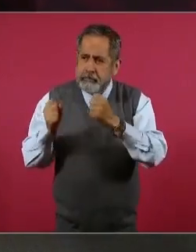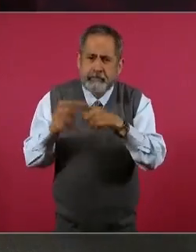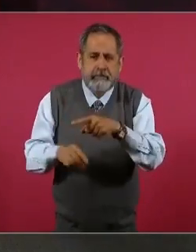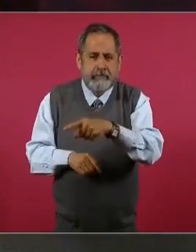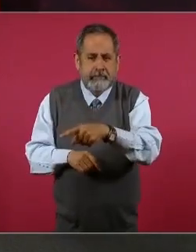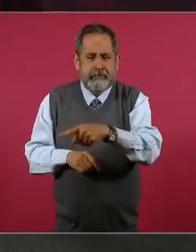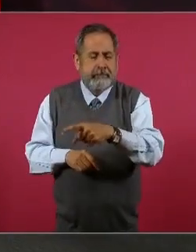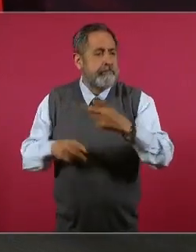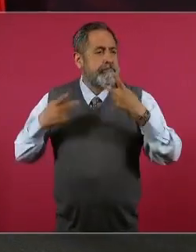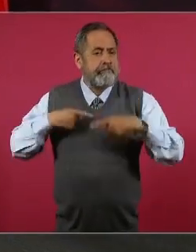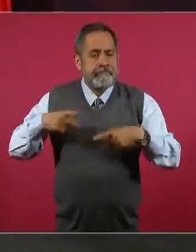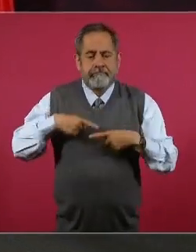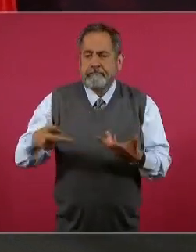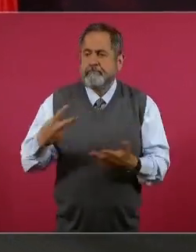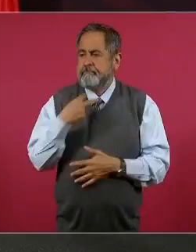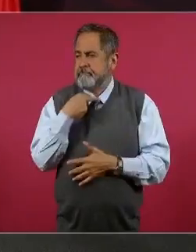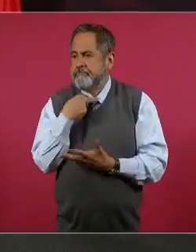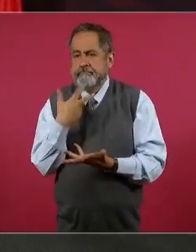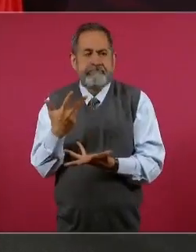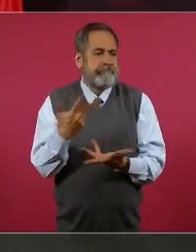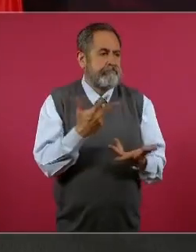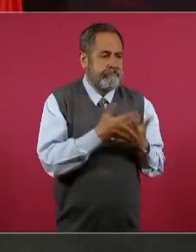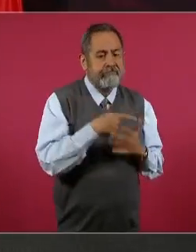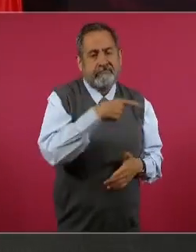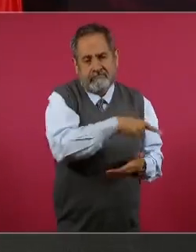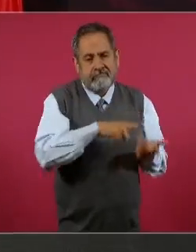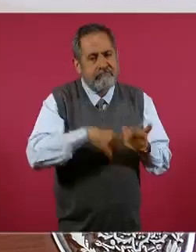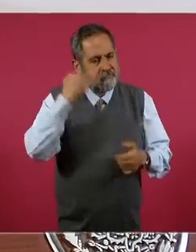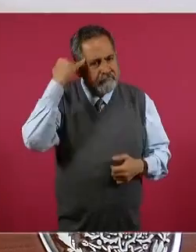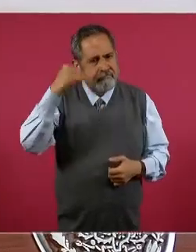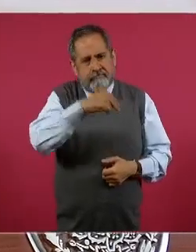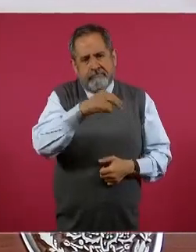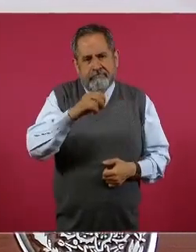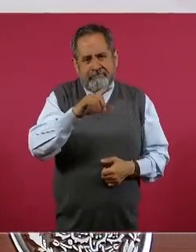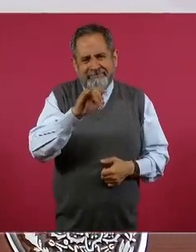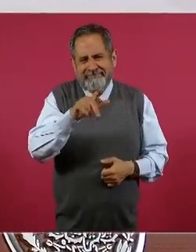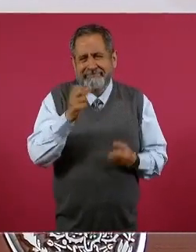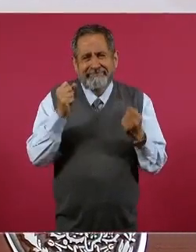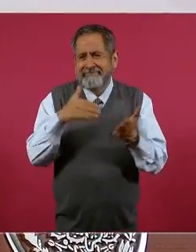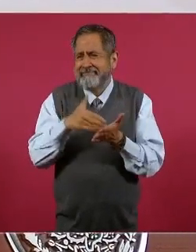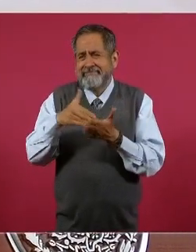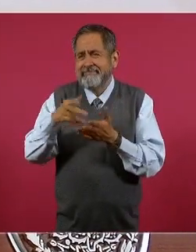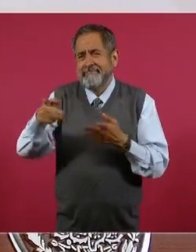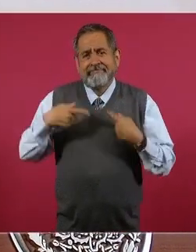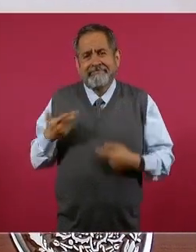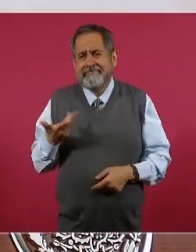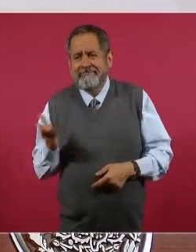muchos damnificados en la política neoliberal, miles.